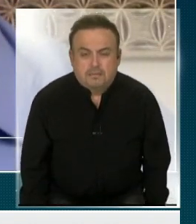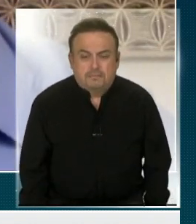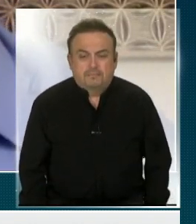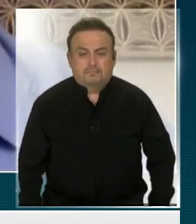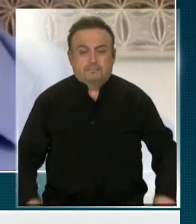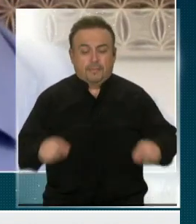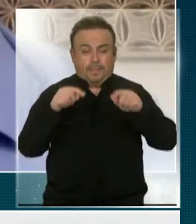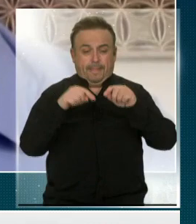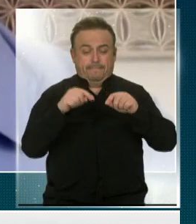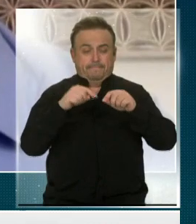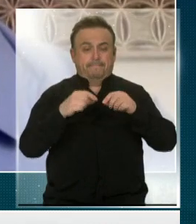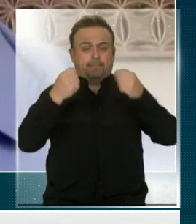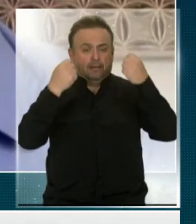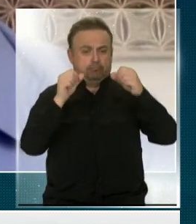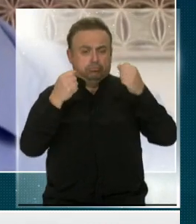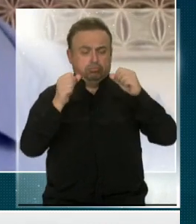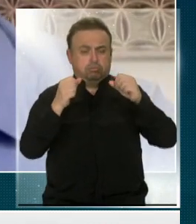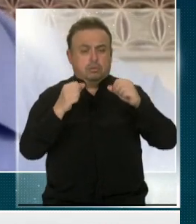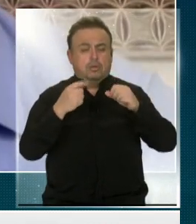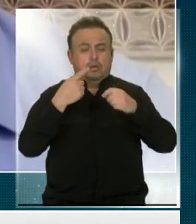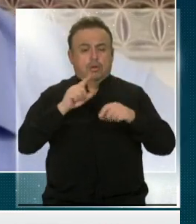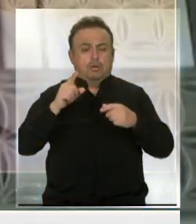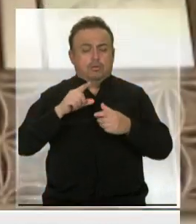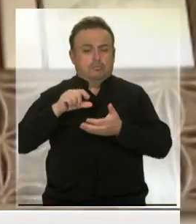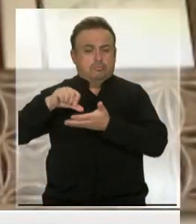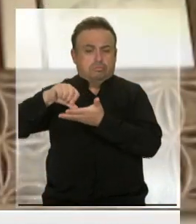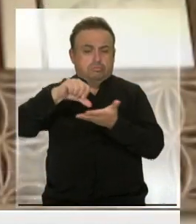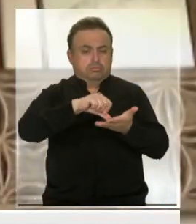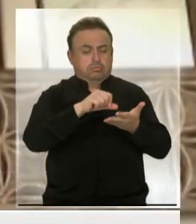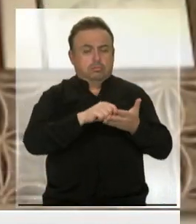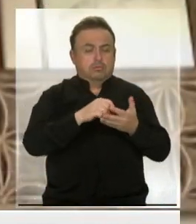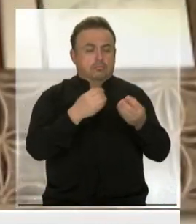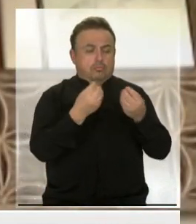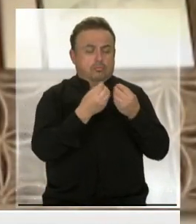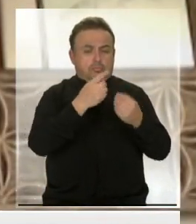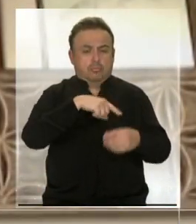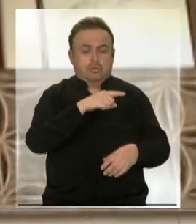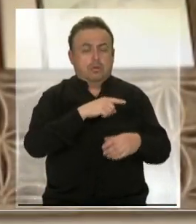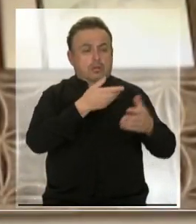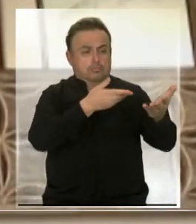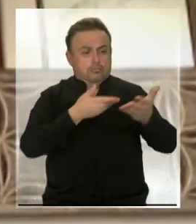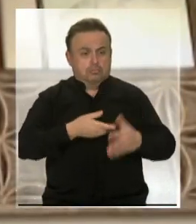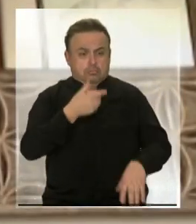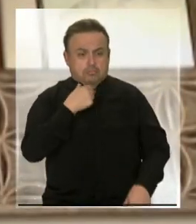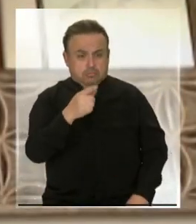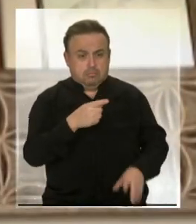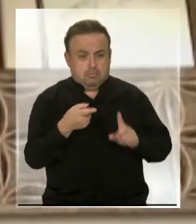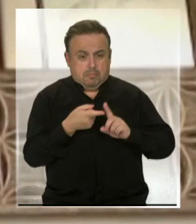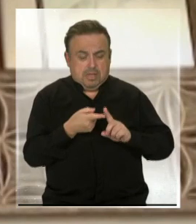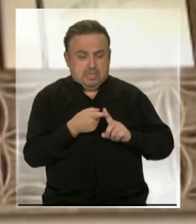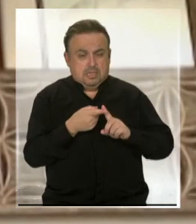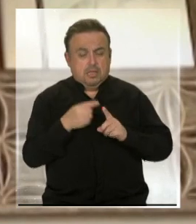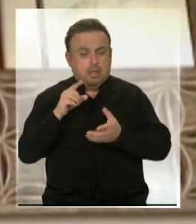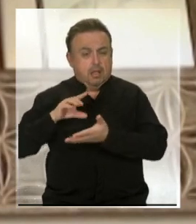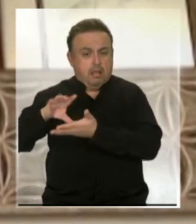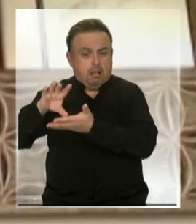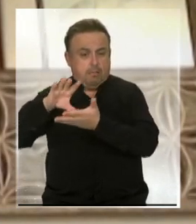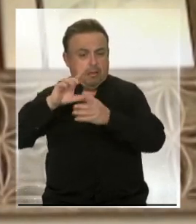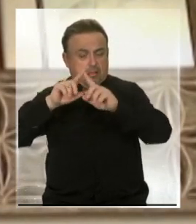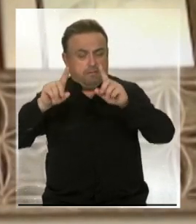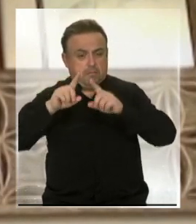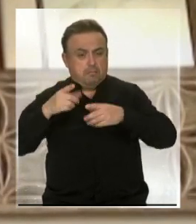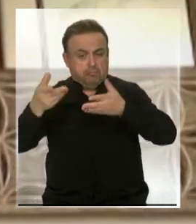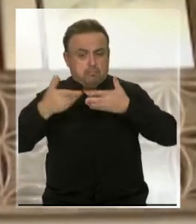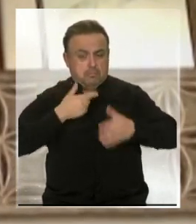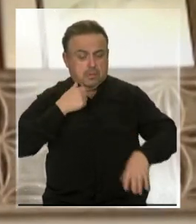internacionales con varias decenas de miles de voluntarios que se invitan en diferentes países y